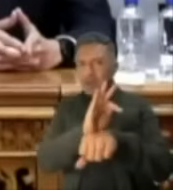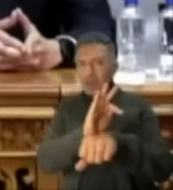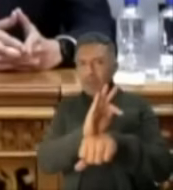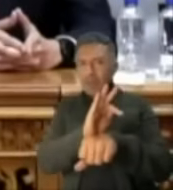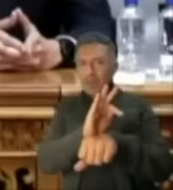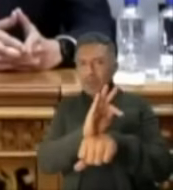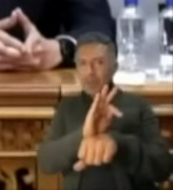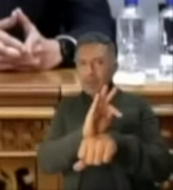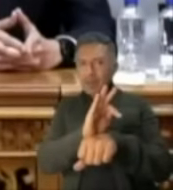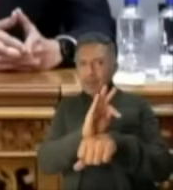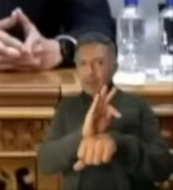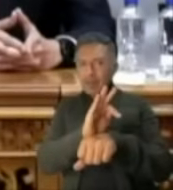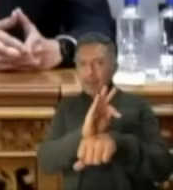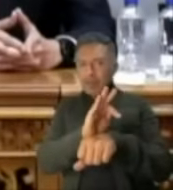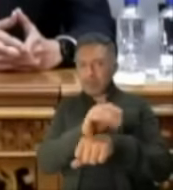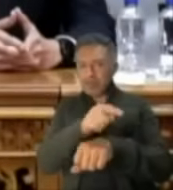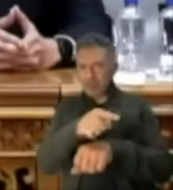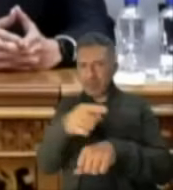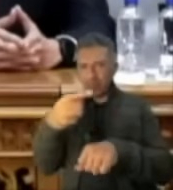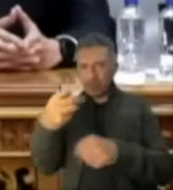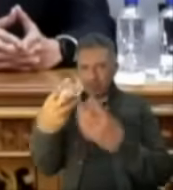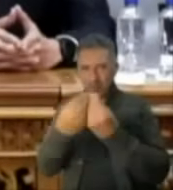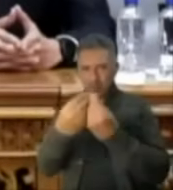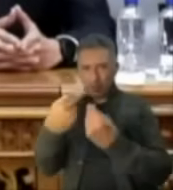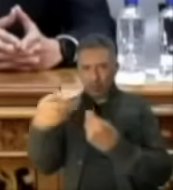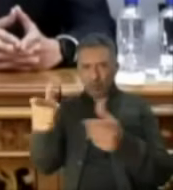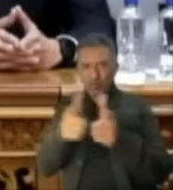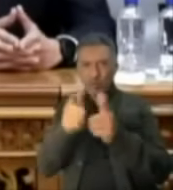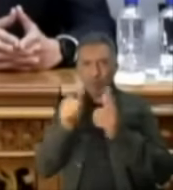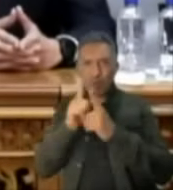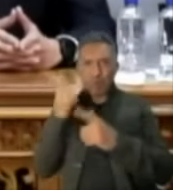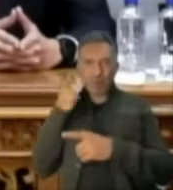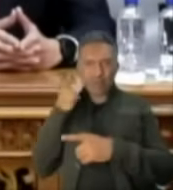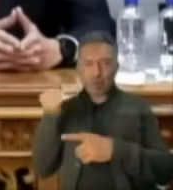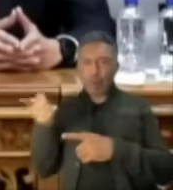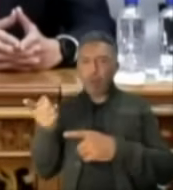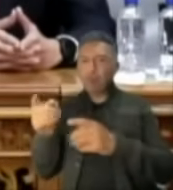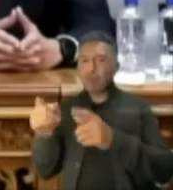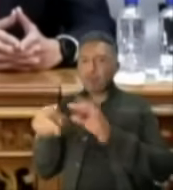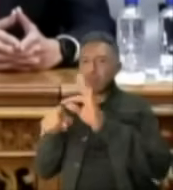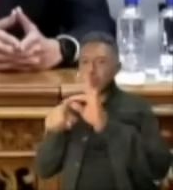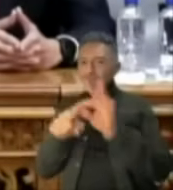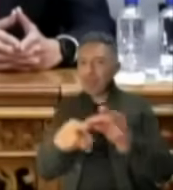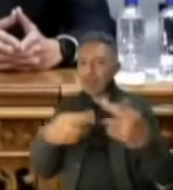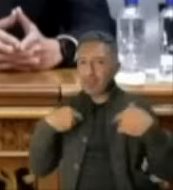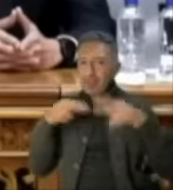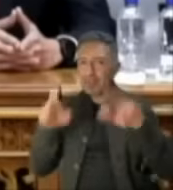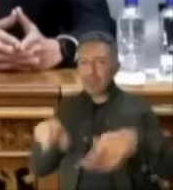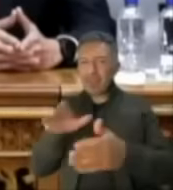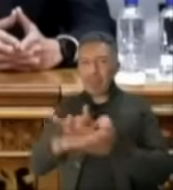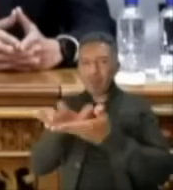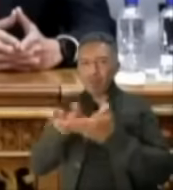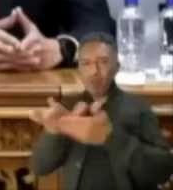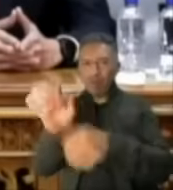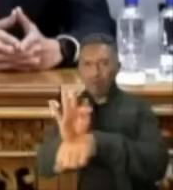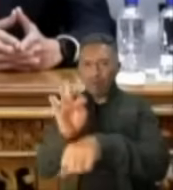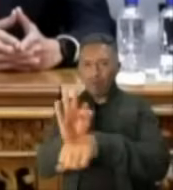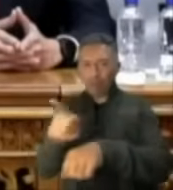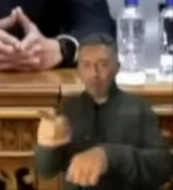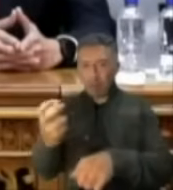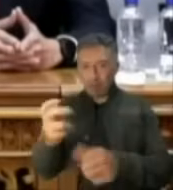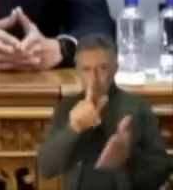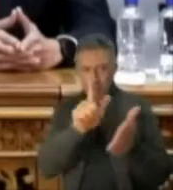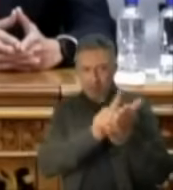quien representaba a su partido, eso es ilegal y antidemocrático.